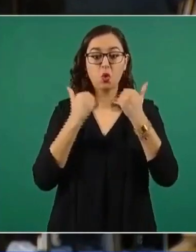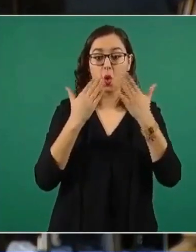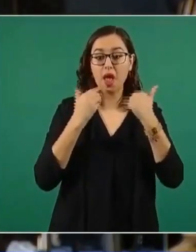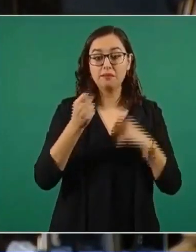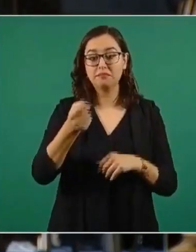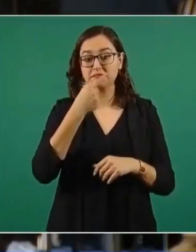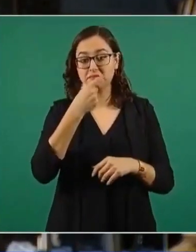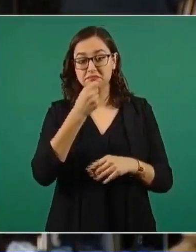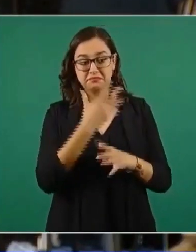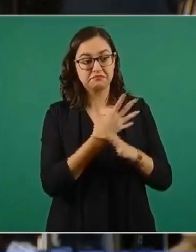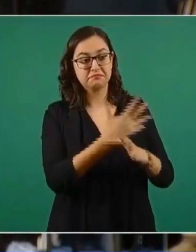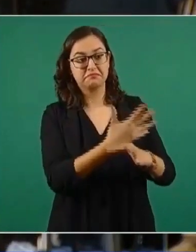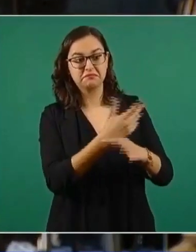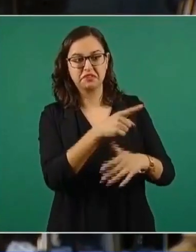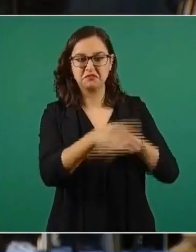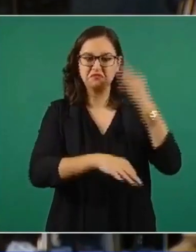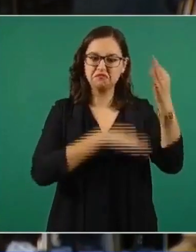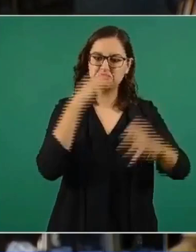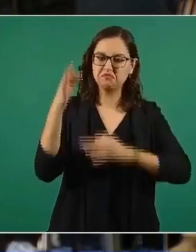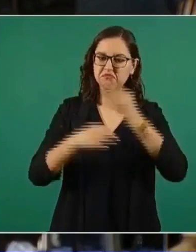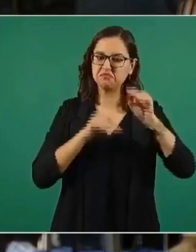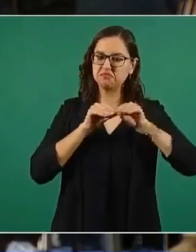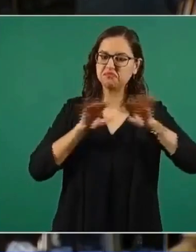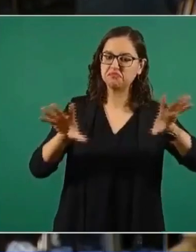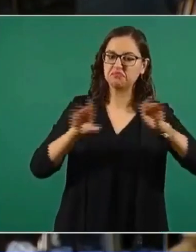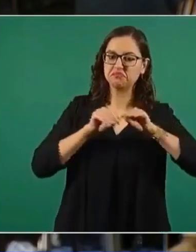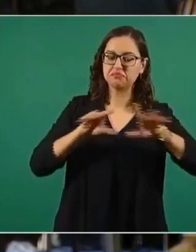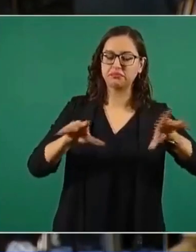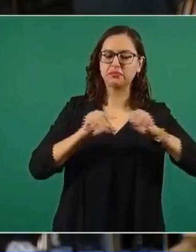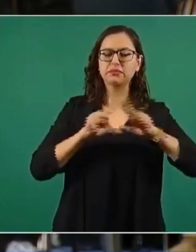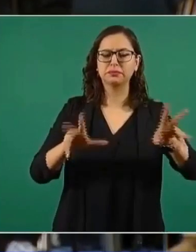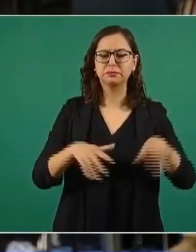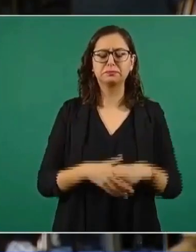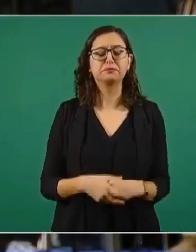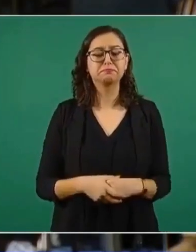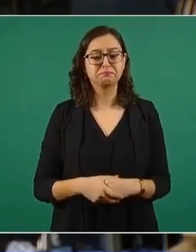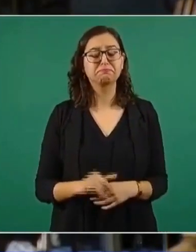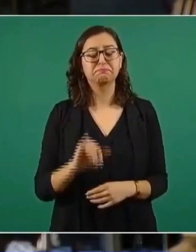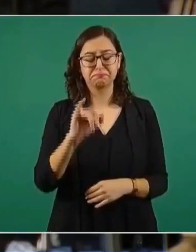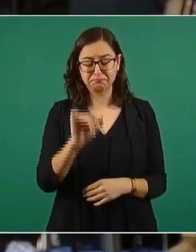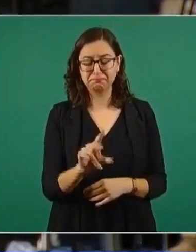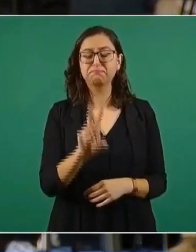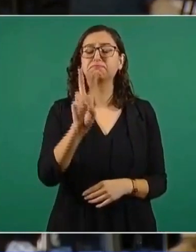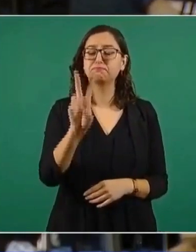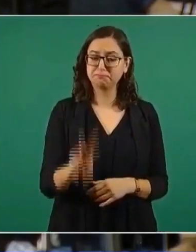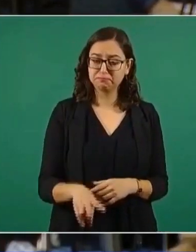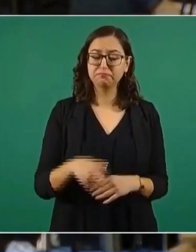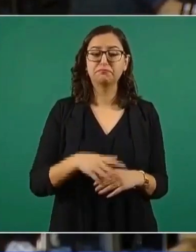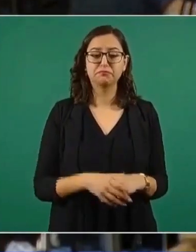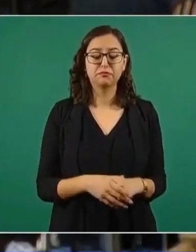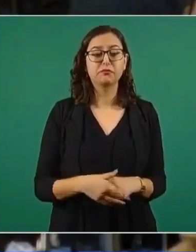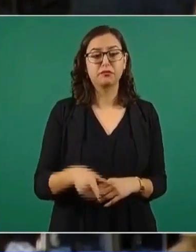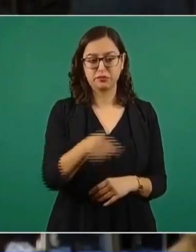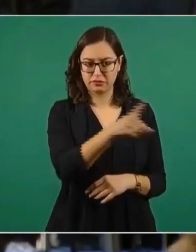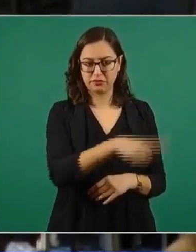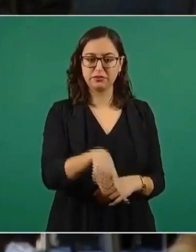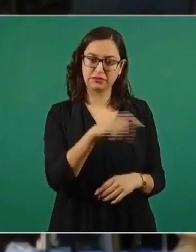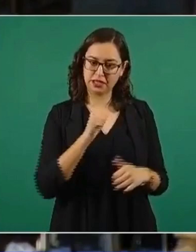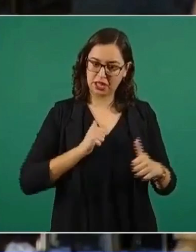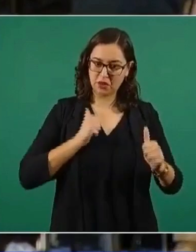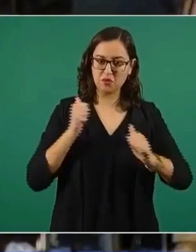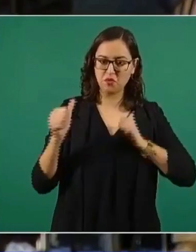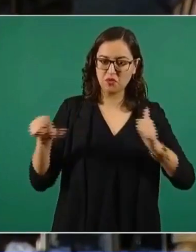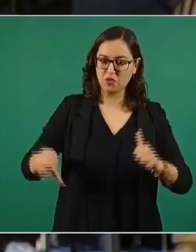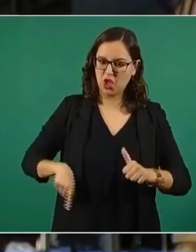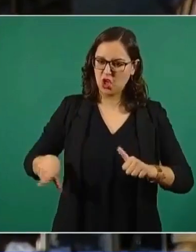presidente, sí hay una campaña mediática para señalar y desprestigiar a su gobierno.